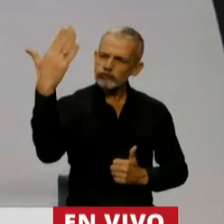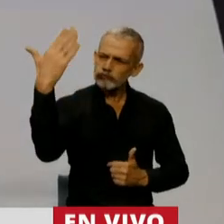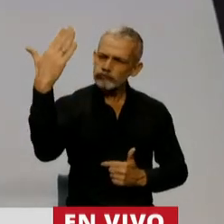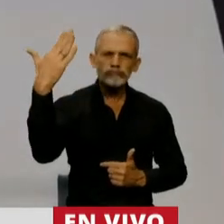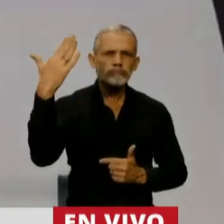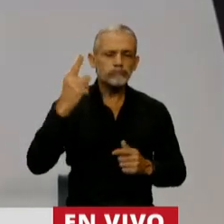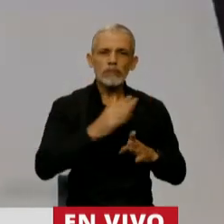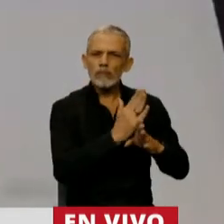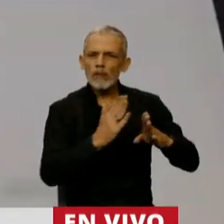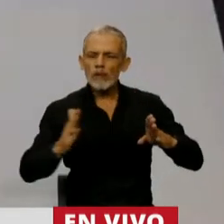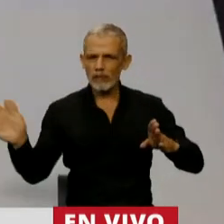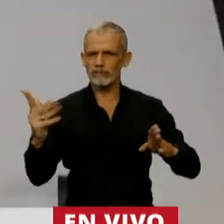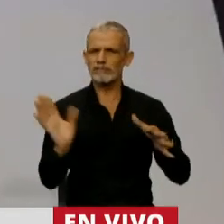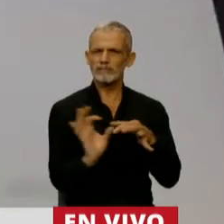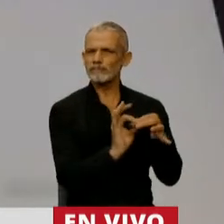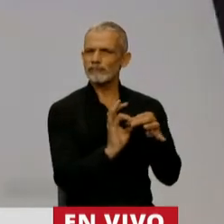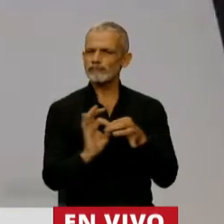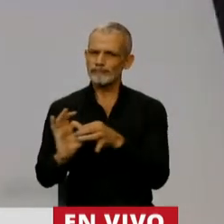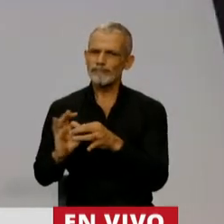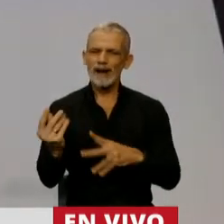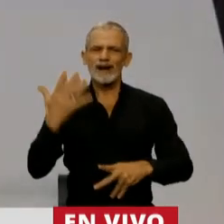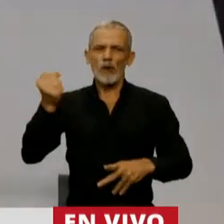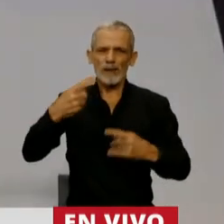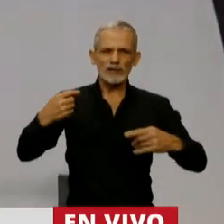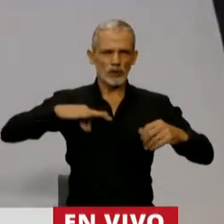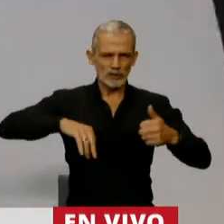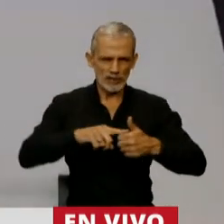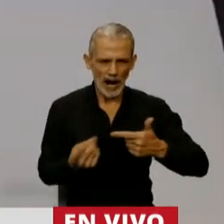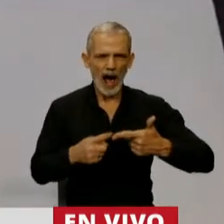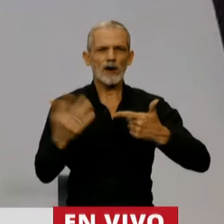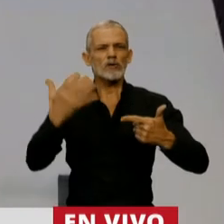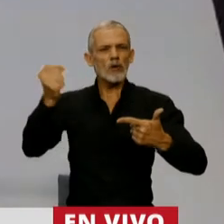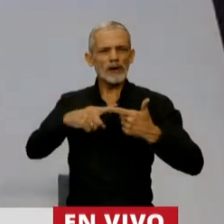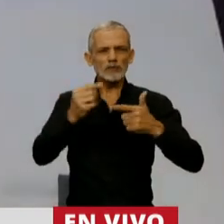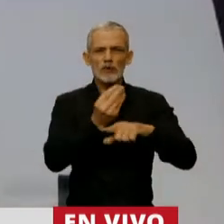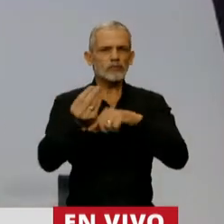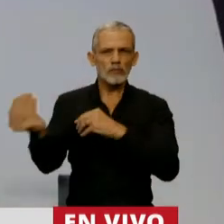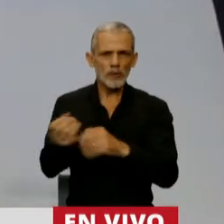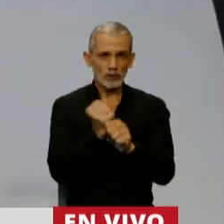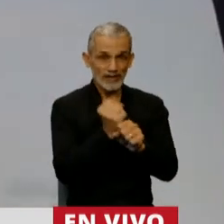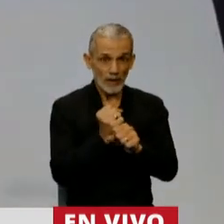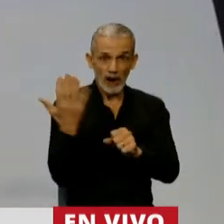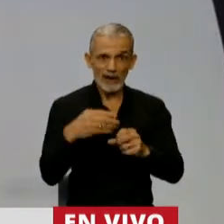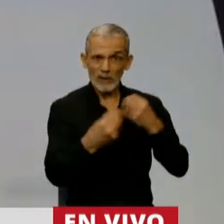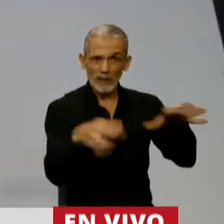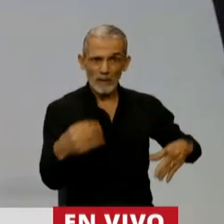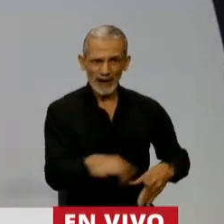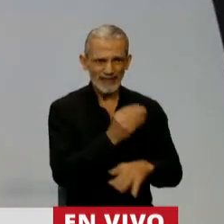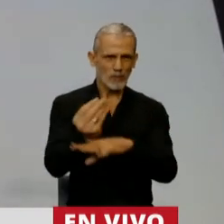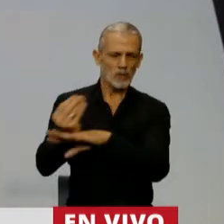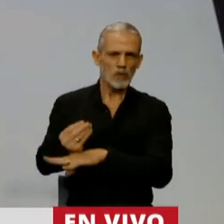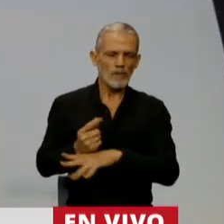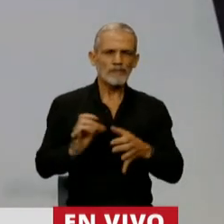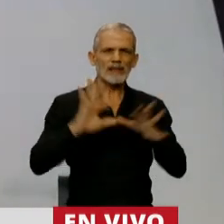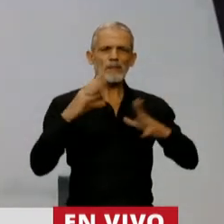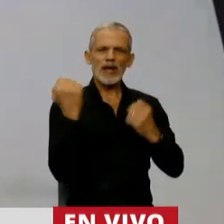todo lo que vino después, sin la recuperación del salario, si la recuperación de los puestos de trabajo que se habían perdido, si la